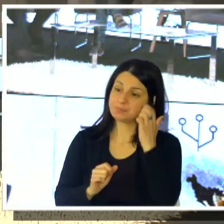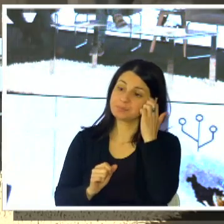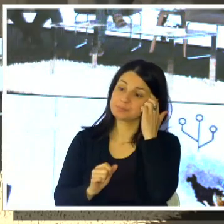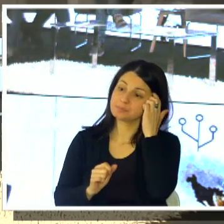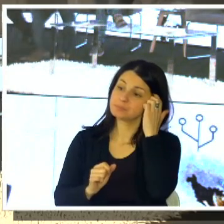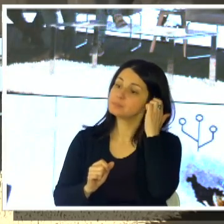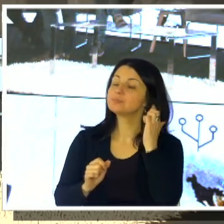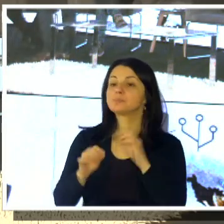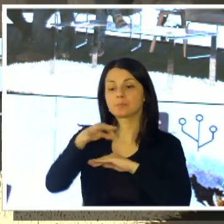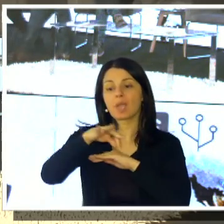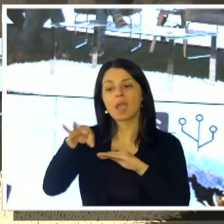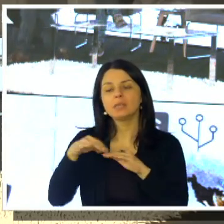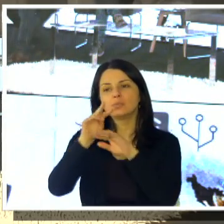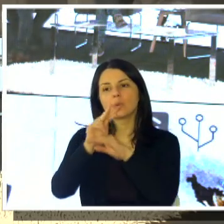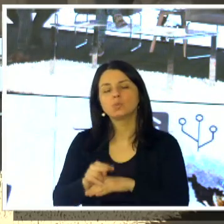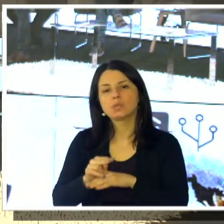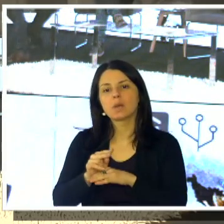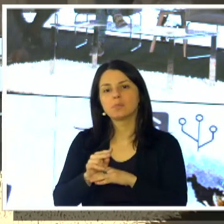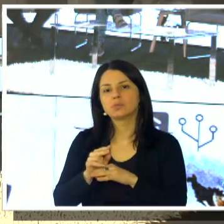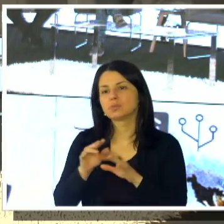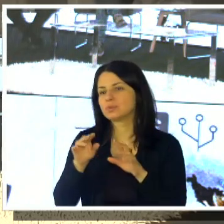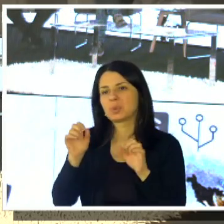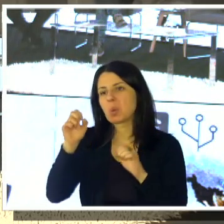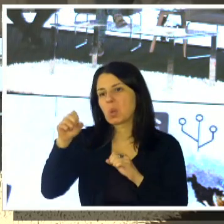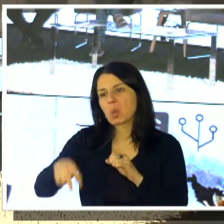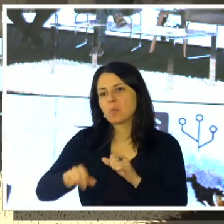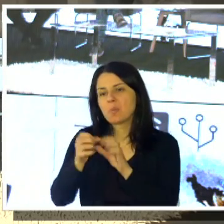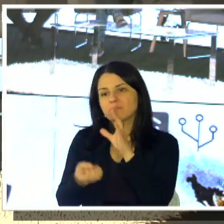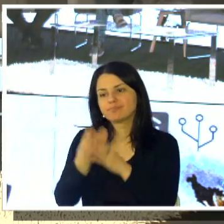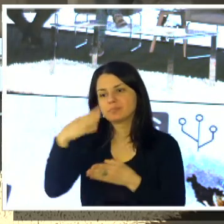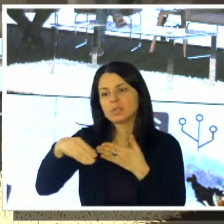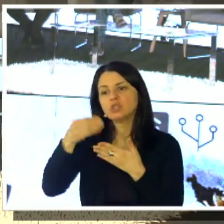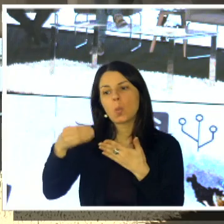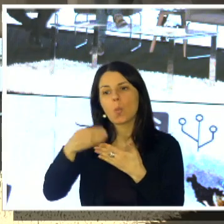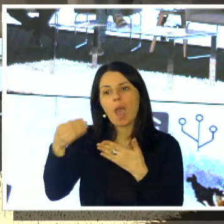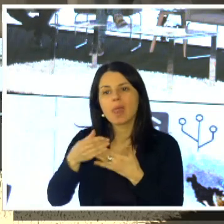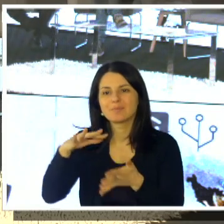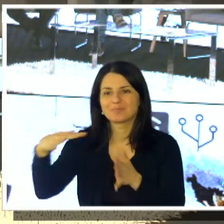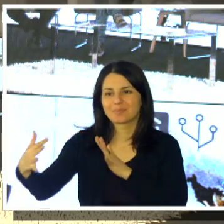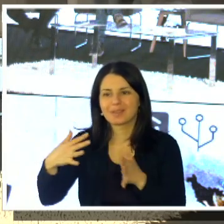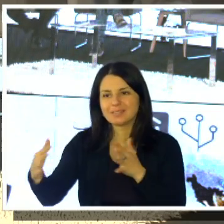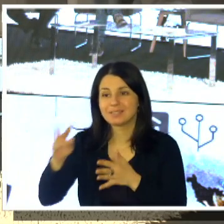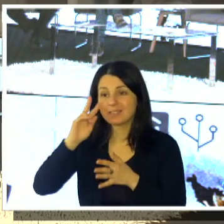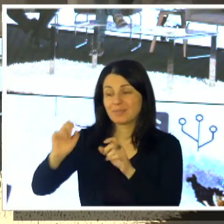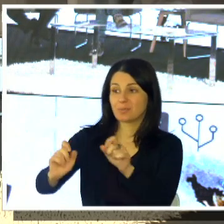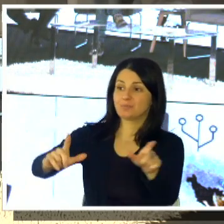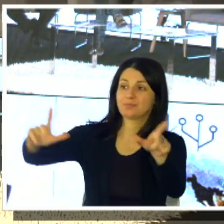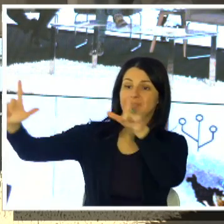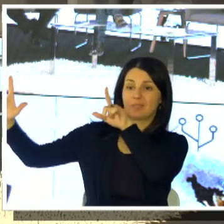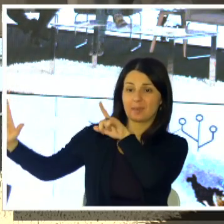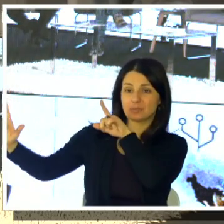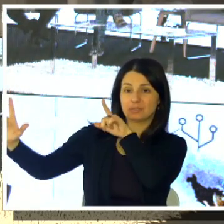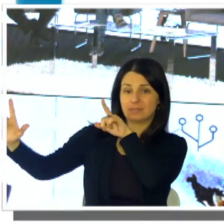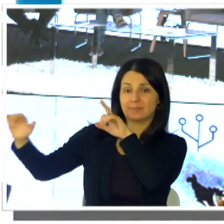Las arquitecturas que utilizamos actualmente, clásicas para elaboración de software, son parecidas a la que vemos en la siguiente diapositiva.